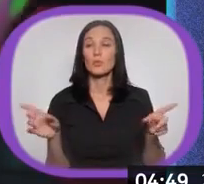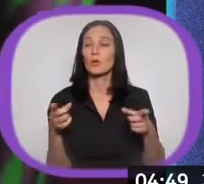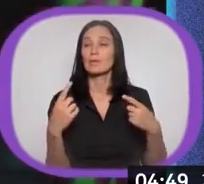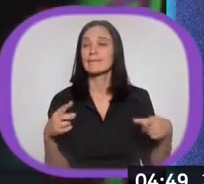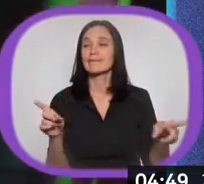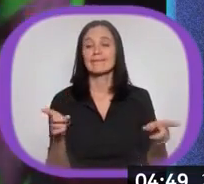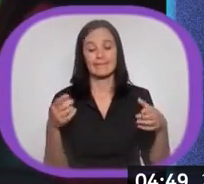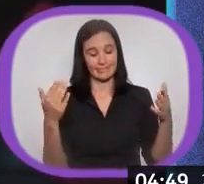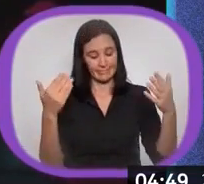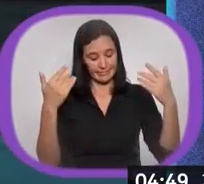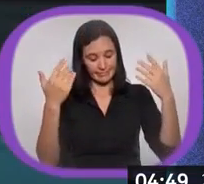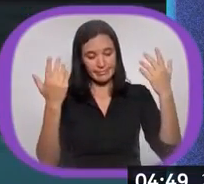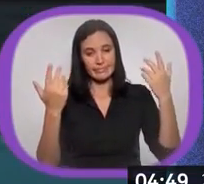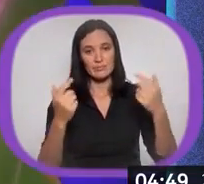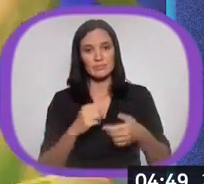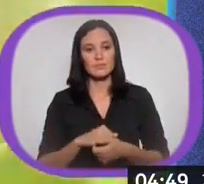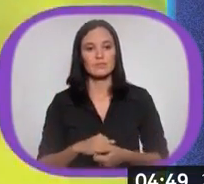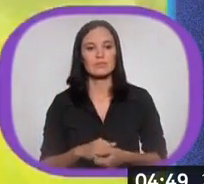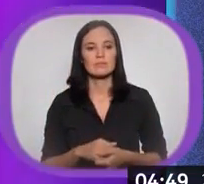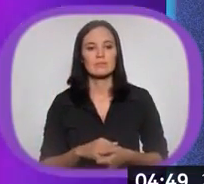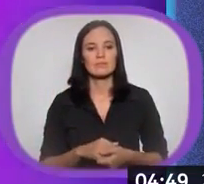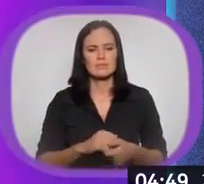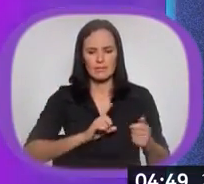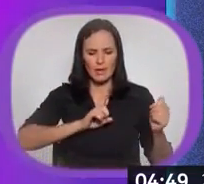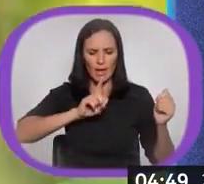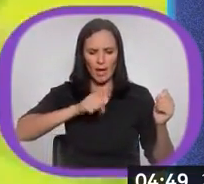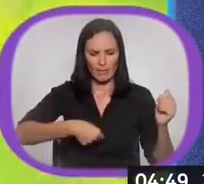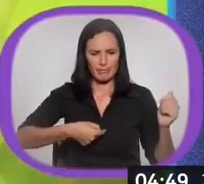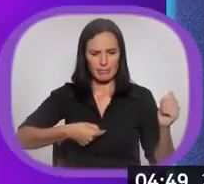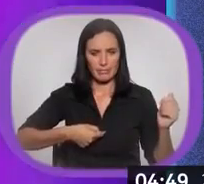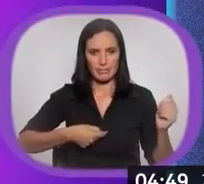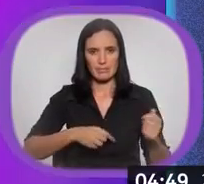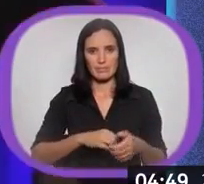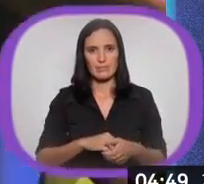Música para mis oídos. ¡Me he transformado!